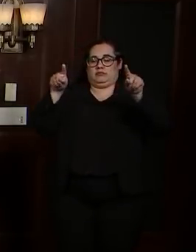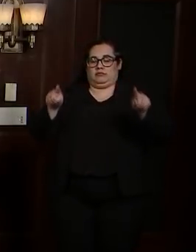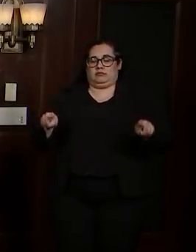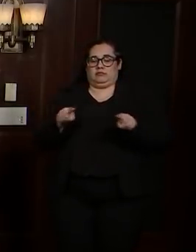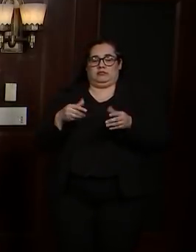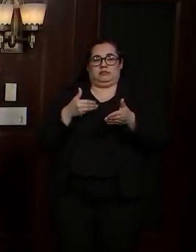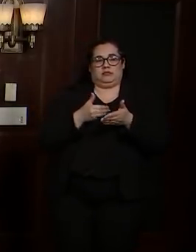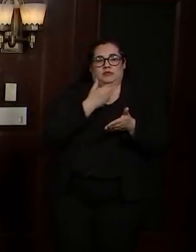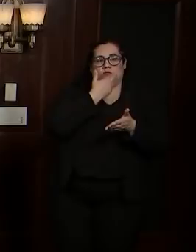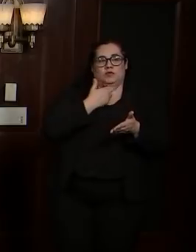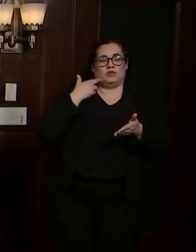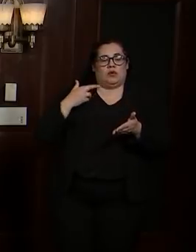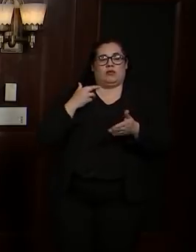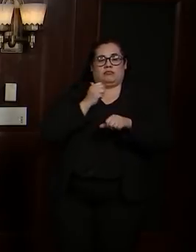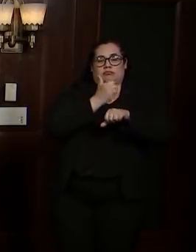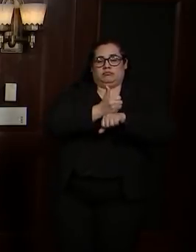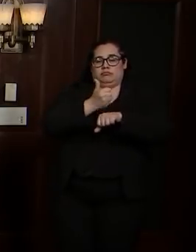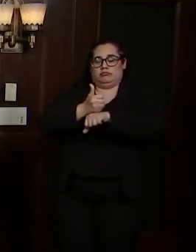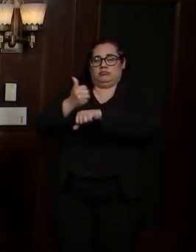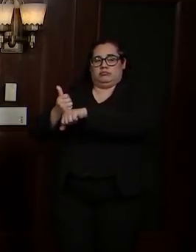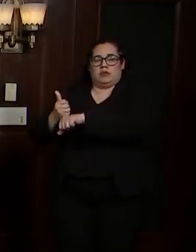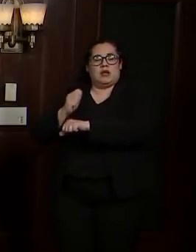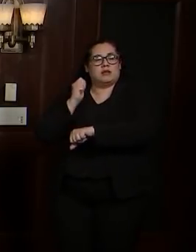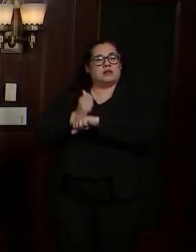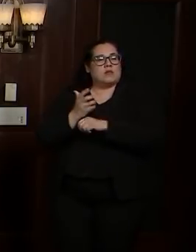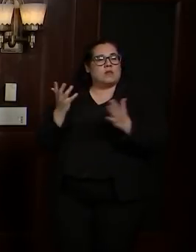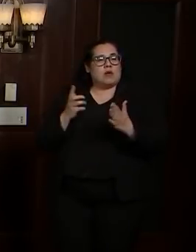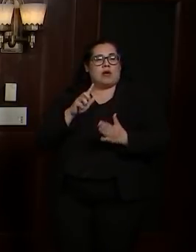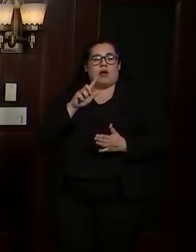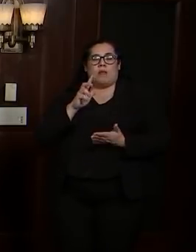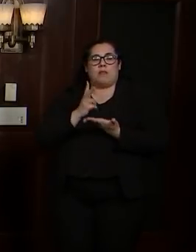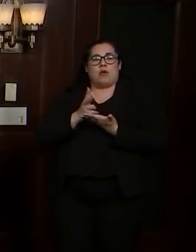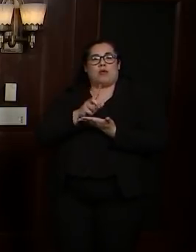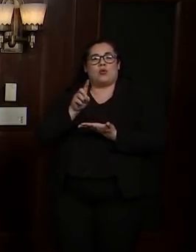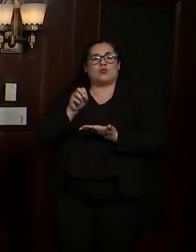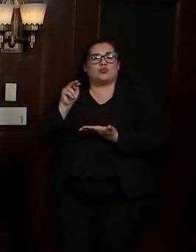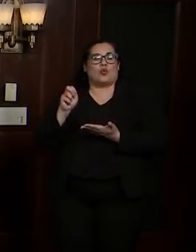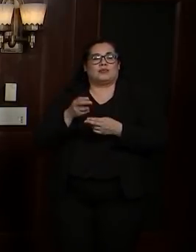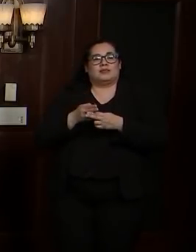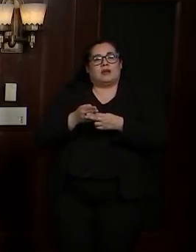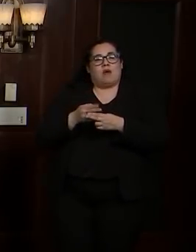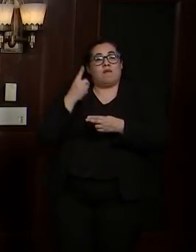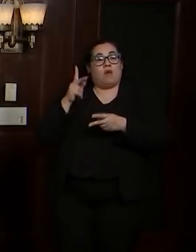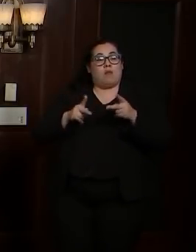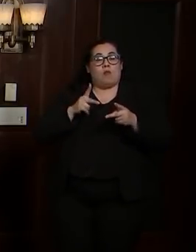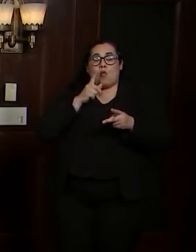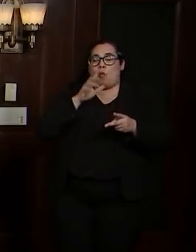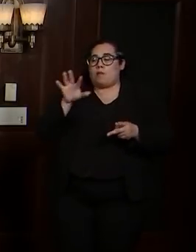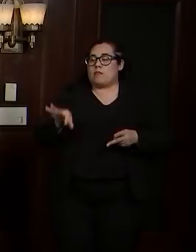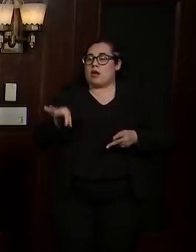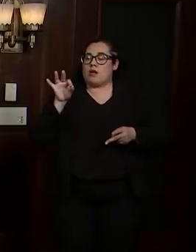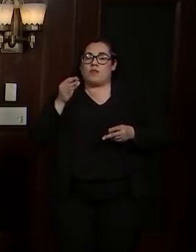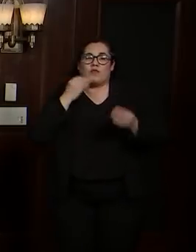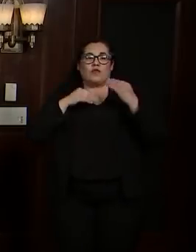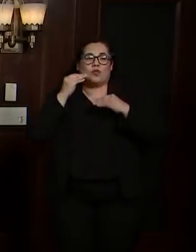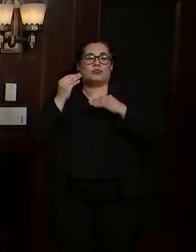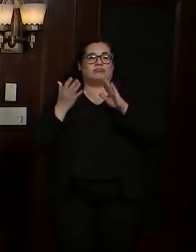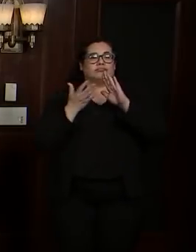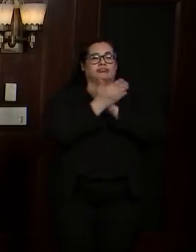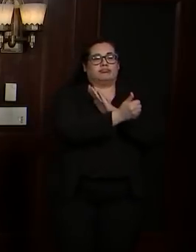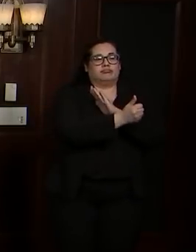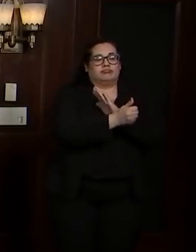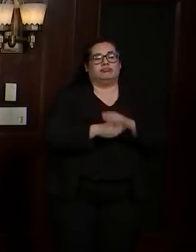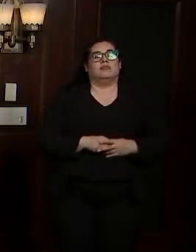de restaurantes para establecer zonas de parqueo temporales para personas recogiendo su comida para